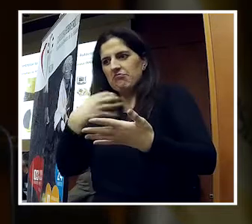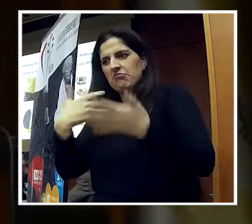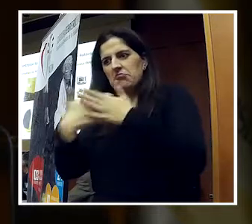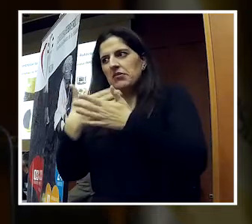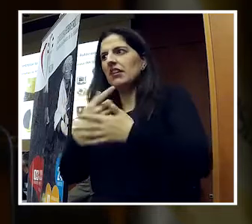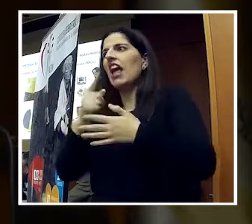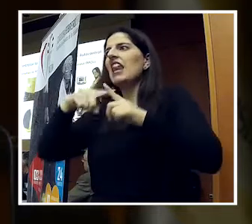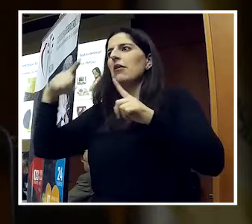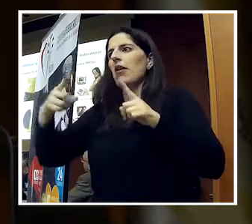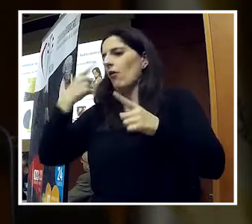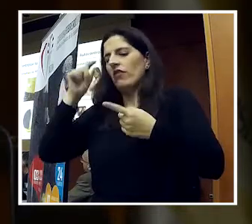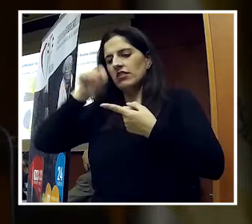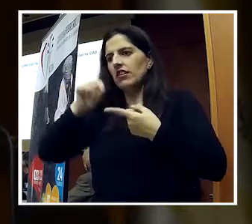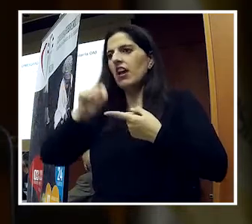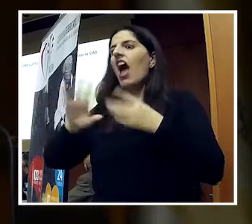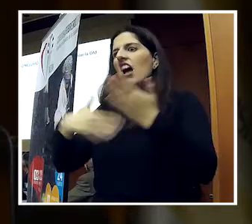pantalla del coche.